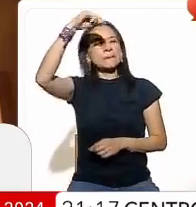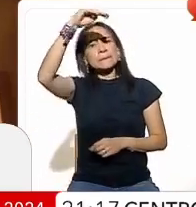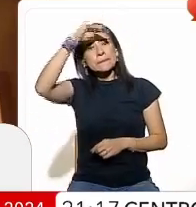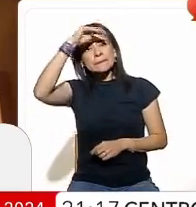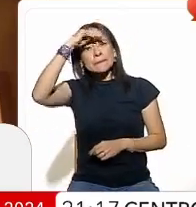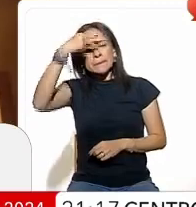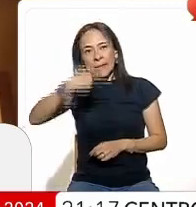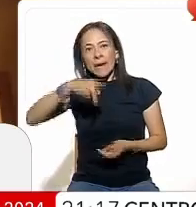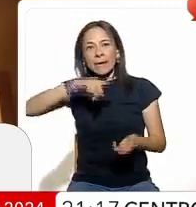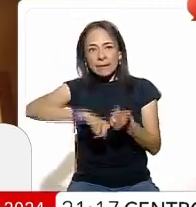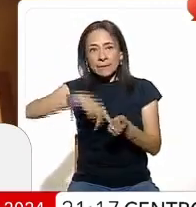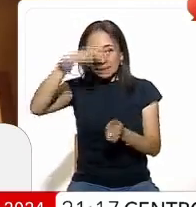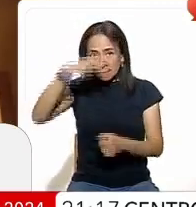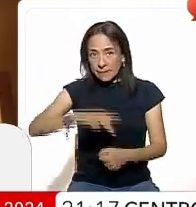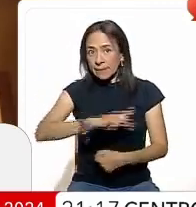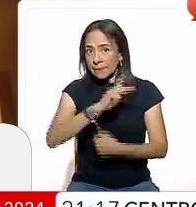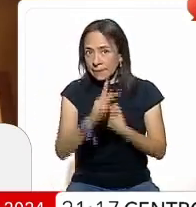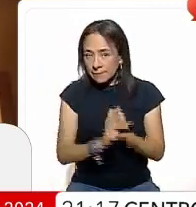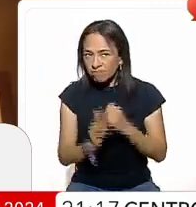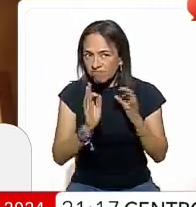nunca más